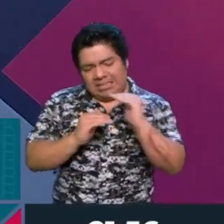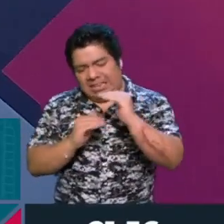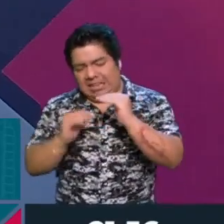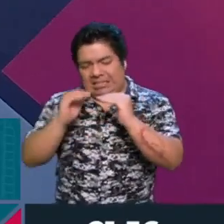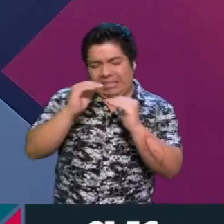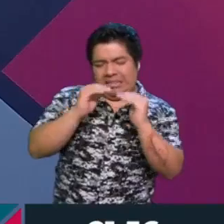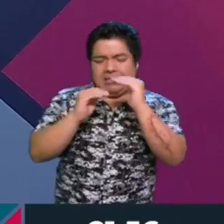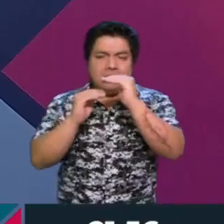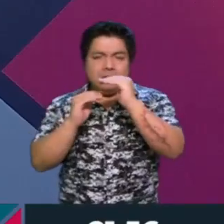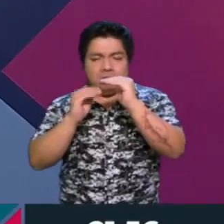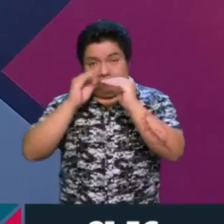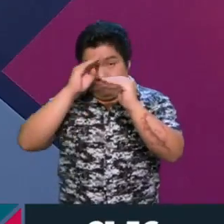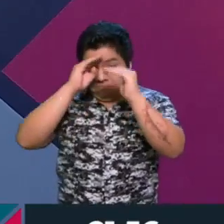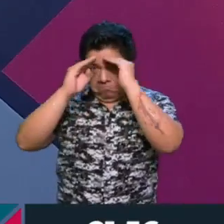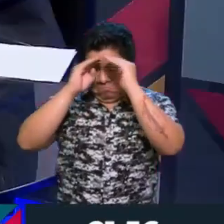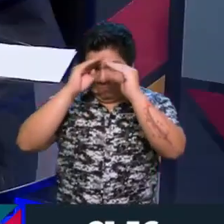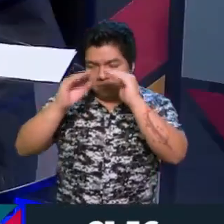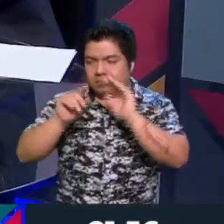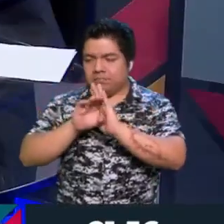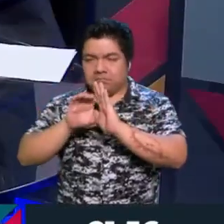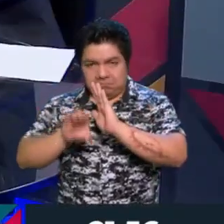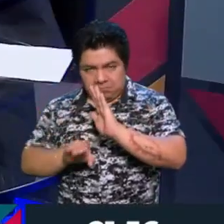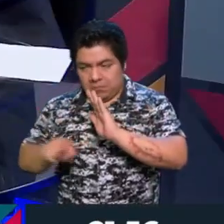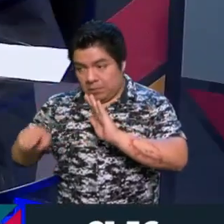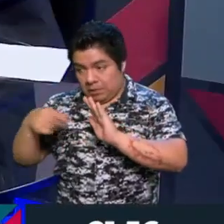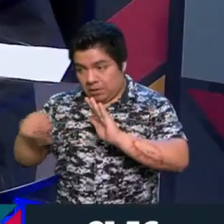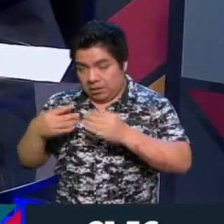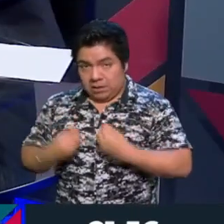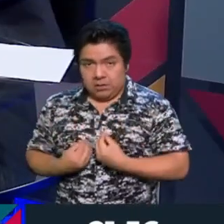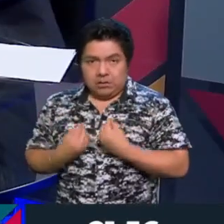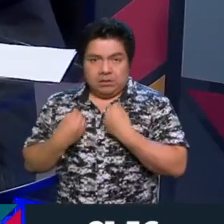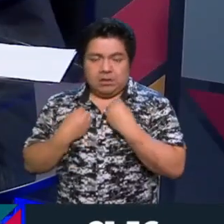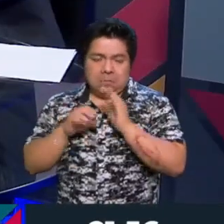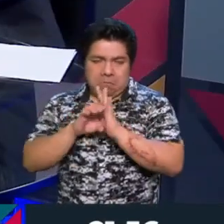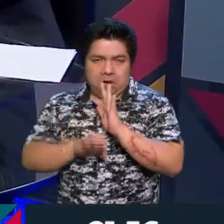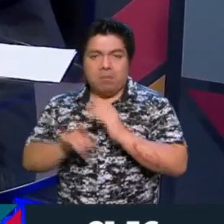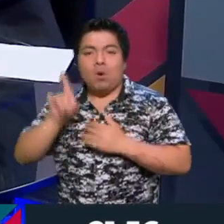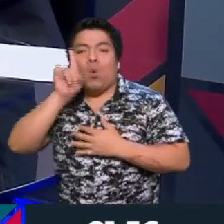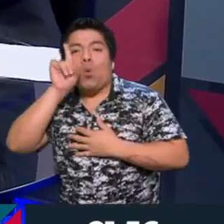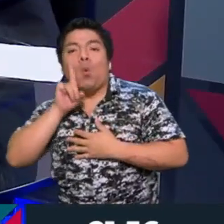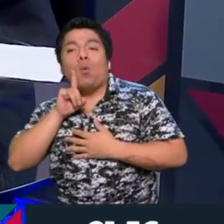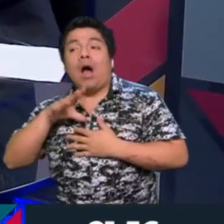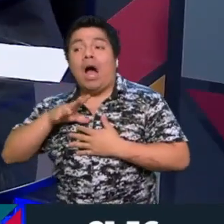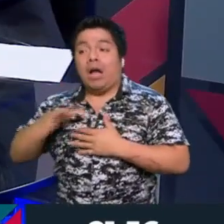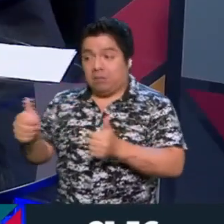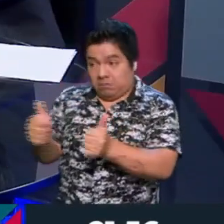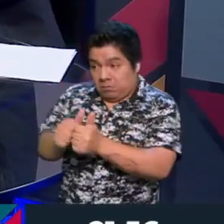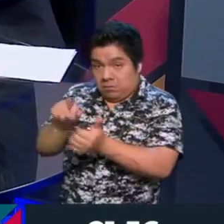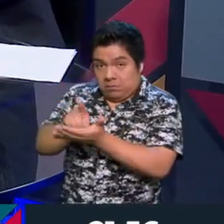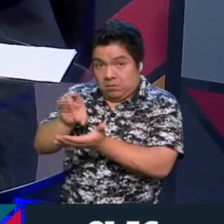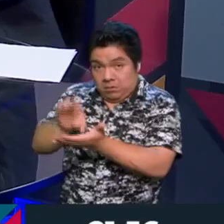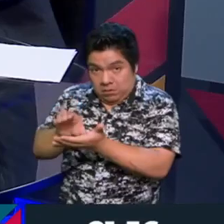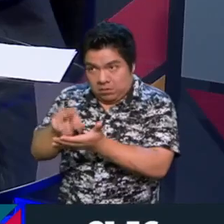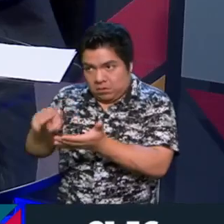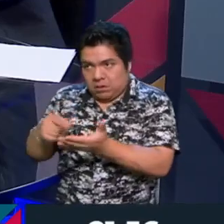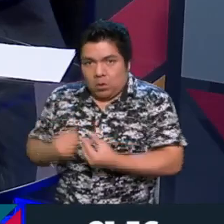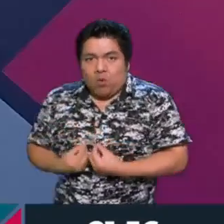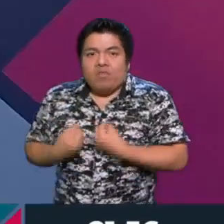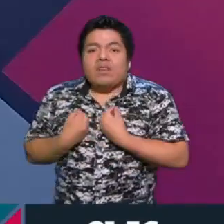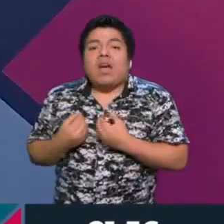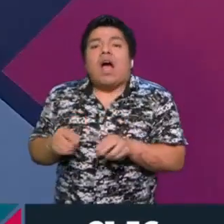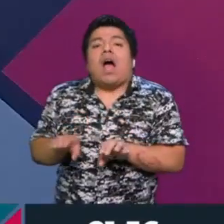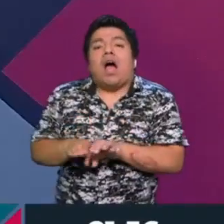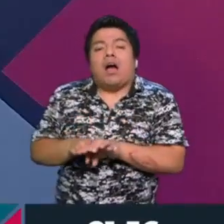opresión. Pensemos en las condiciones de vida de una mujer que vive con discapacidad, de una mujer que